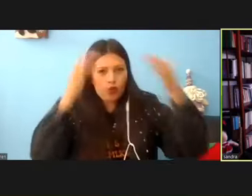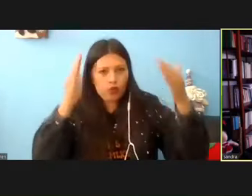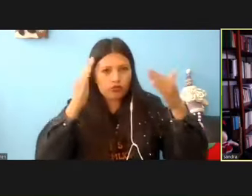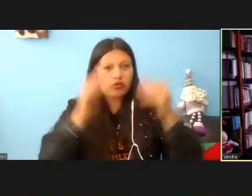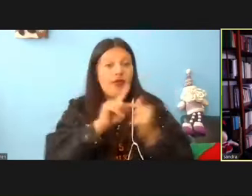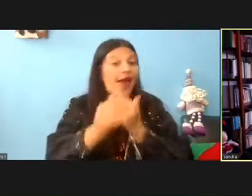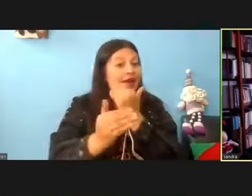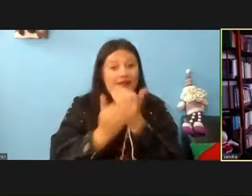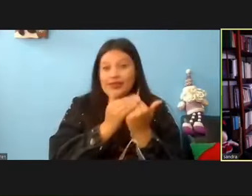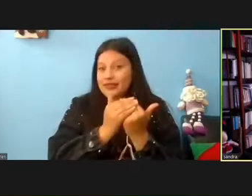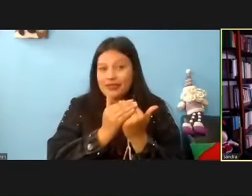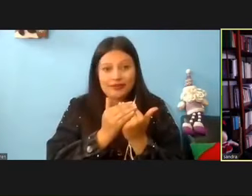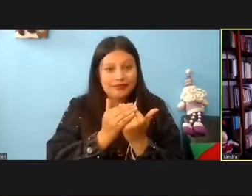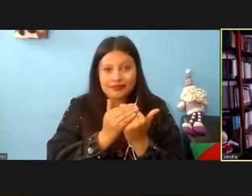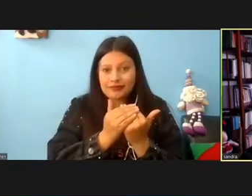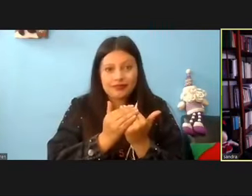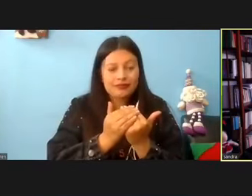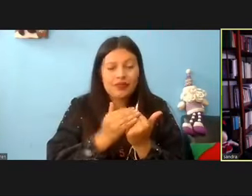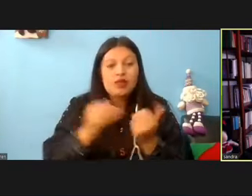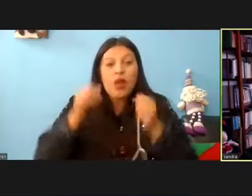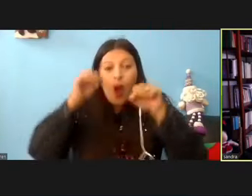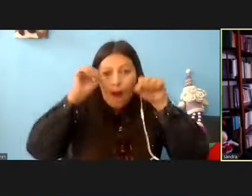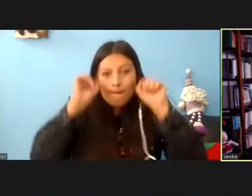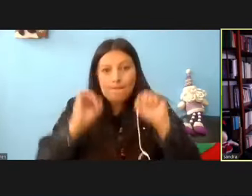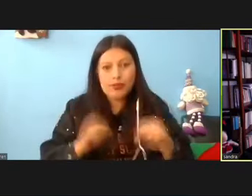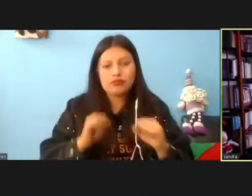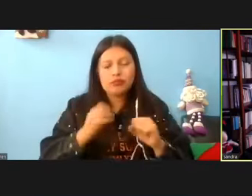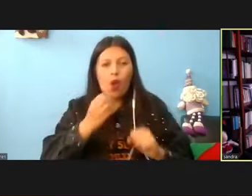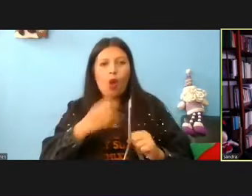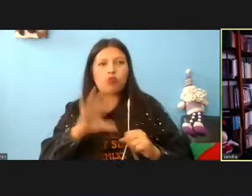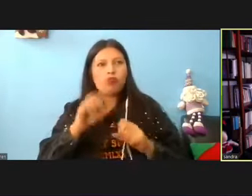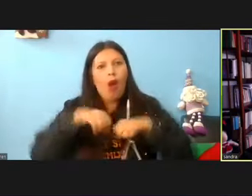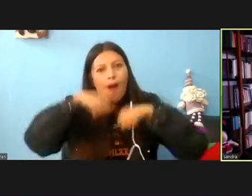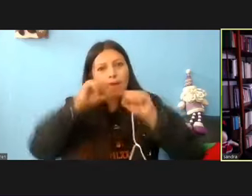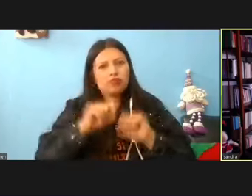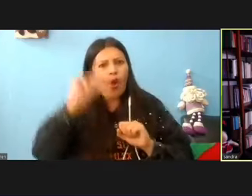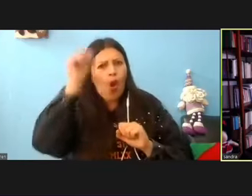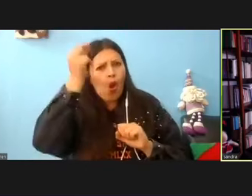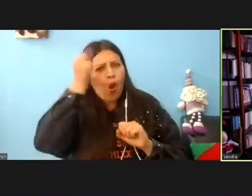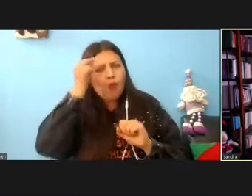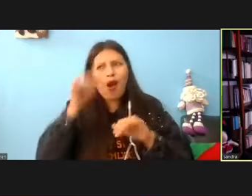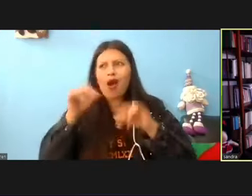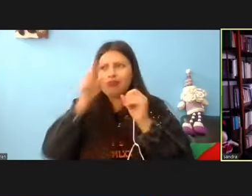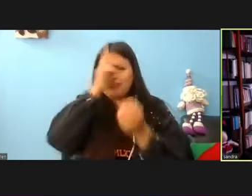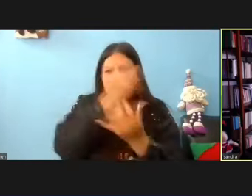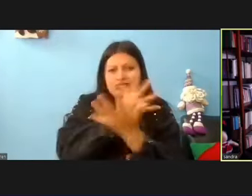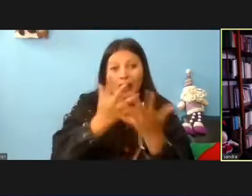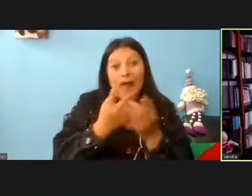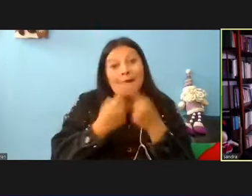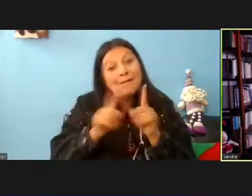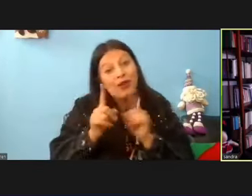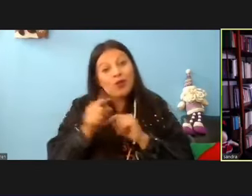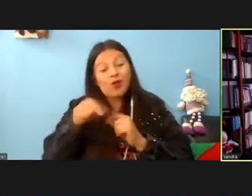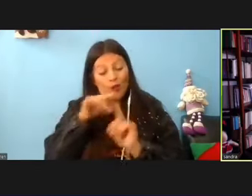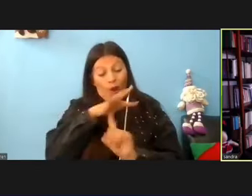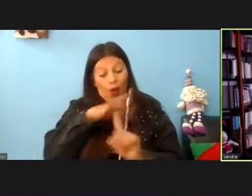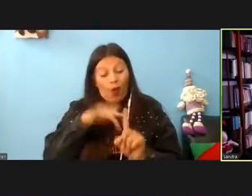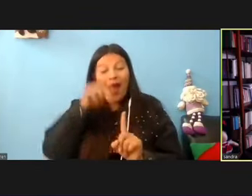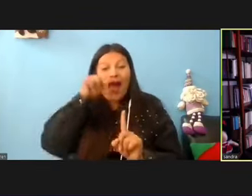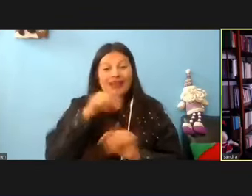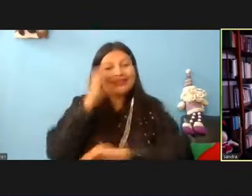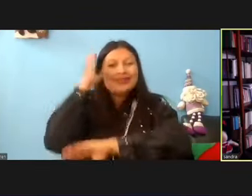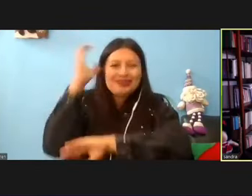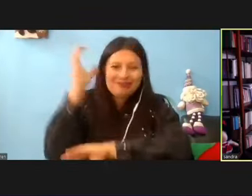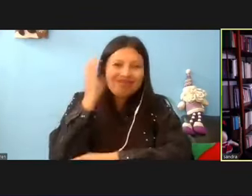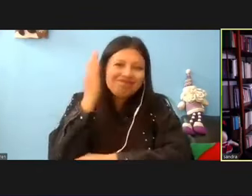que no son fáciles, que pueden dar posibilidades de memorias plurales, pero también que en un contexto como el colombiano puede